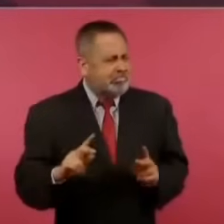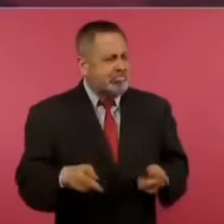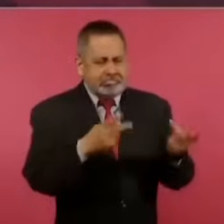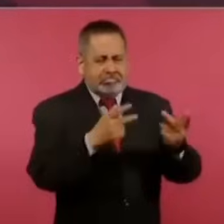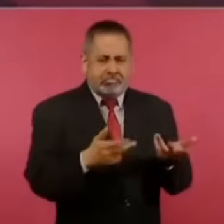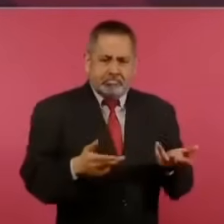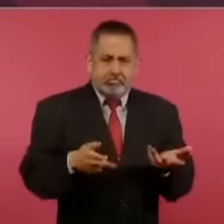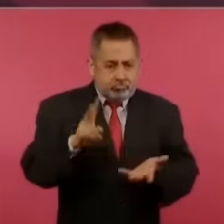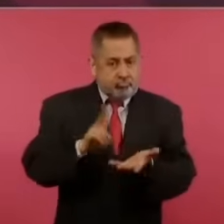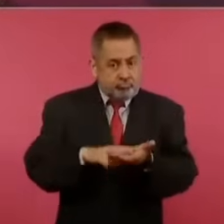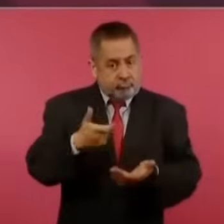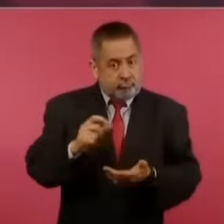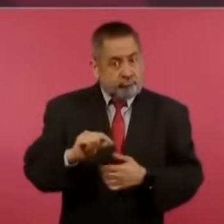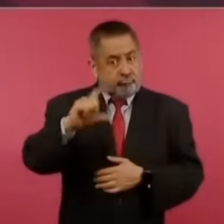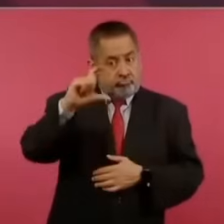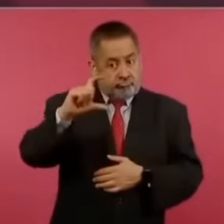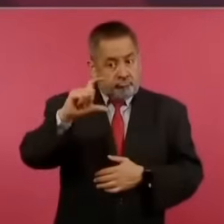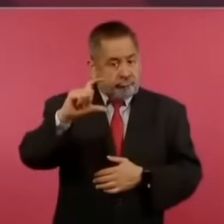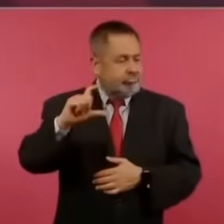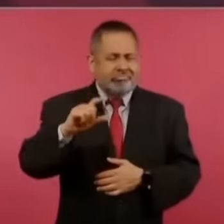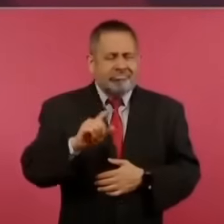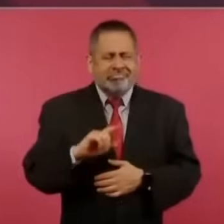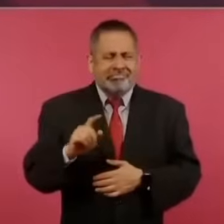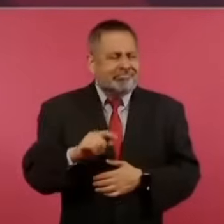de lo que valían las acciones en el mercado.